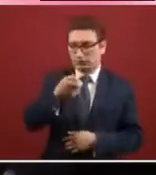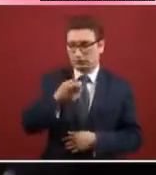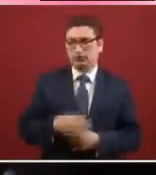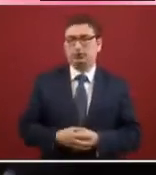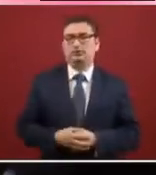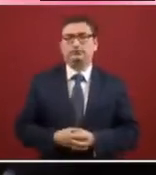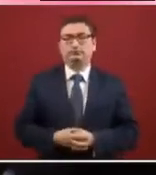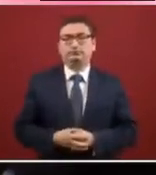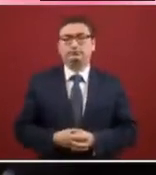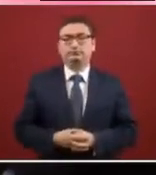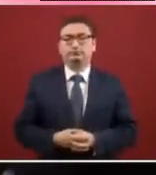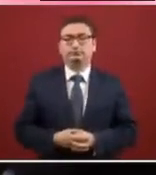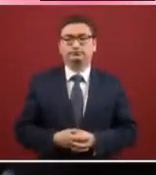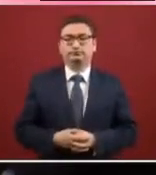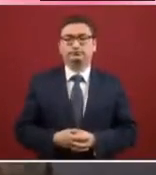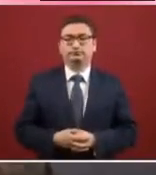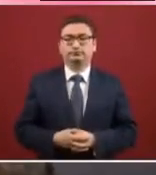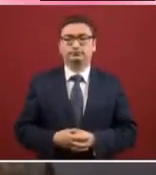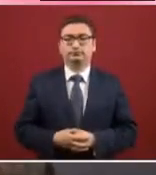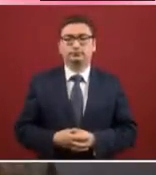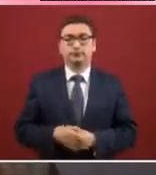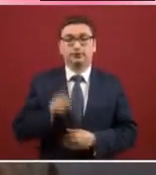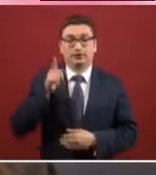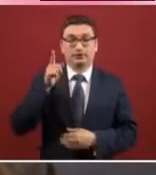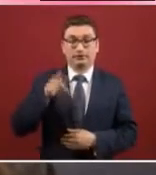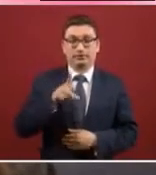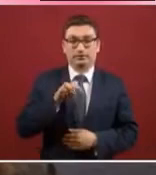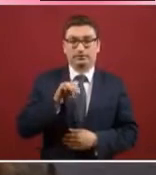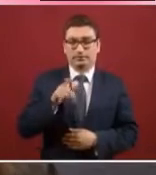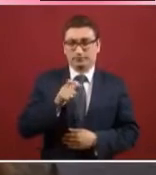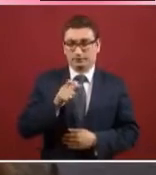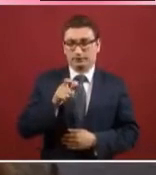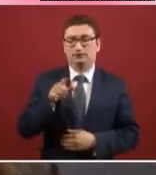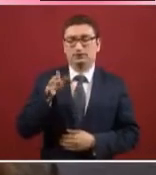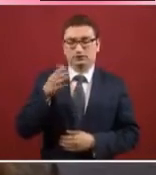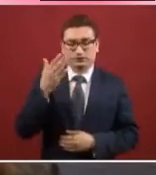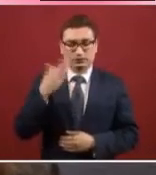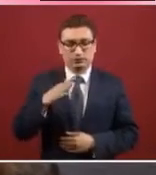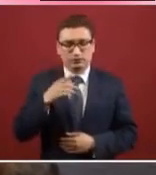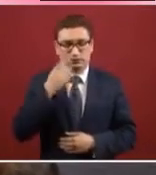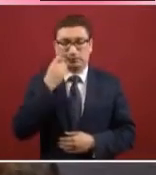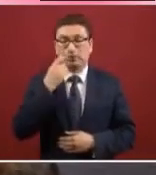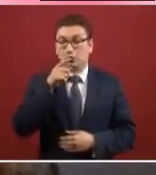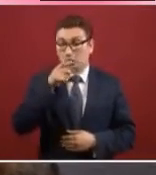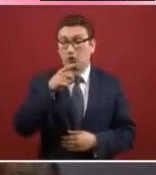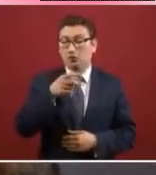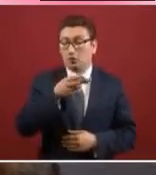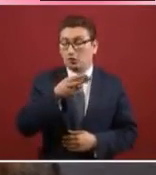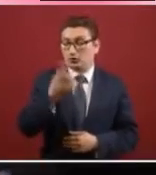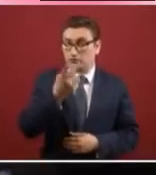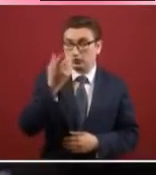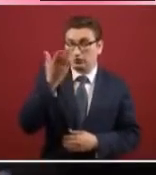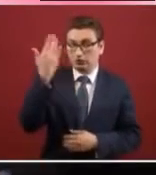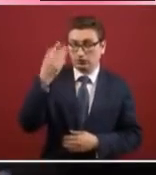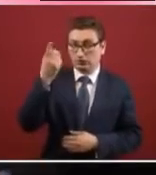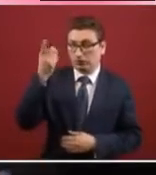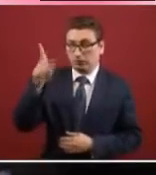señor presidente, que Petróleos Mexicanos, that in the Mexican petroleum that you probably